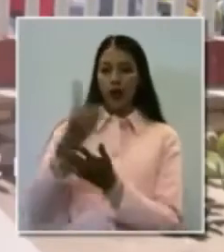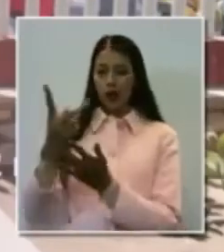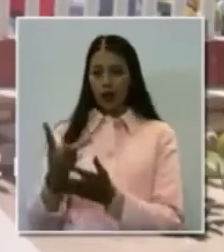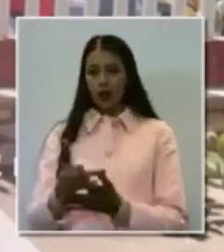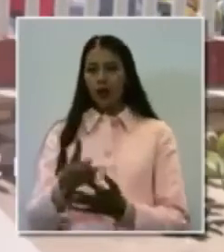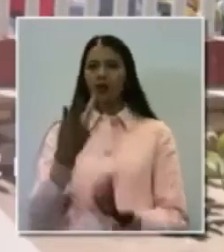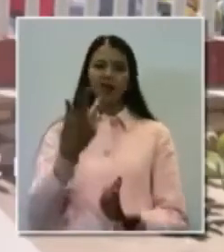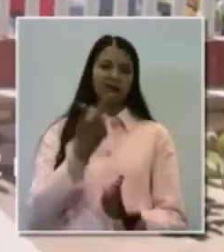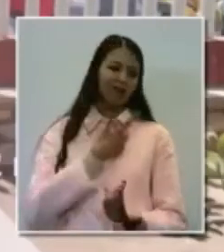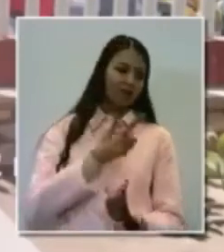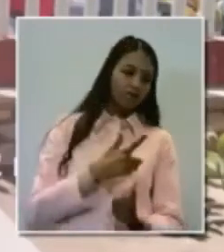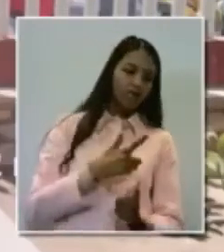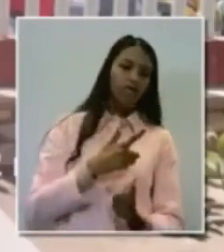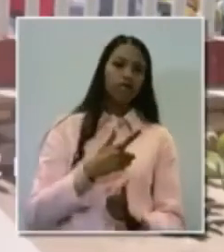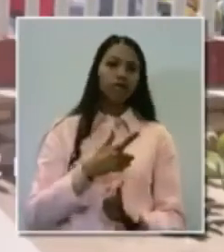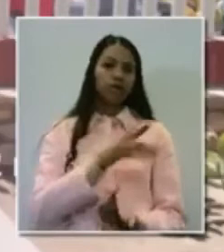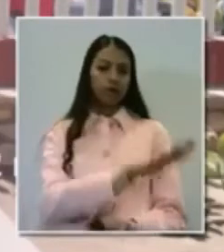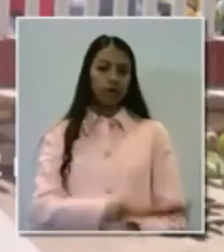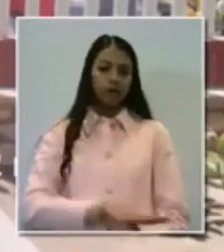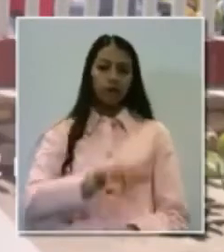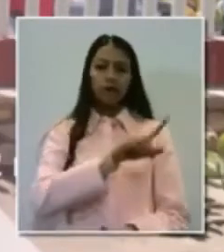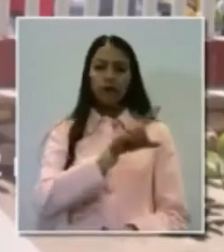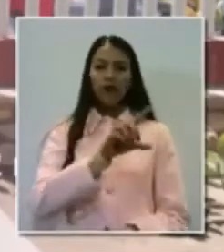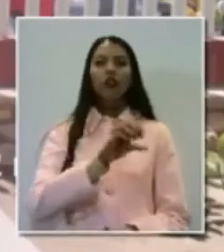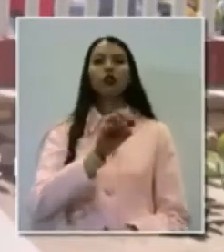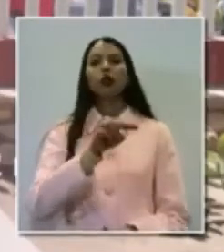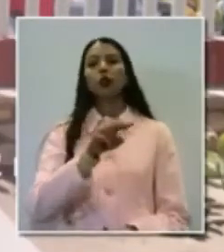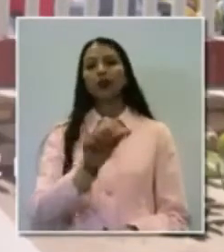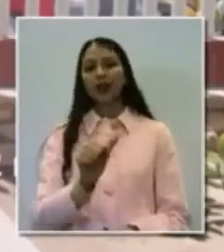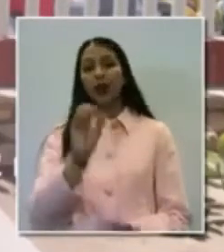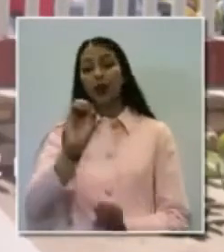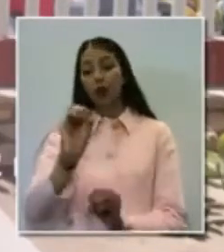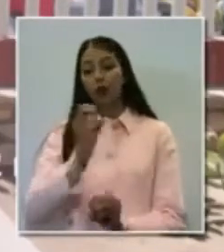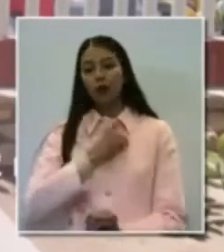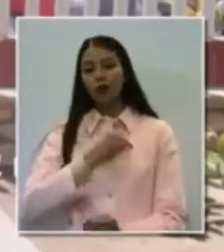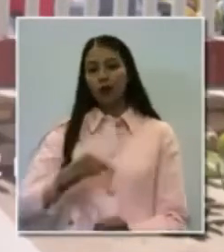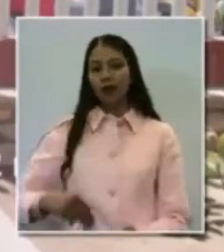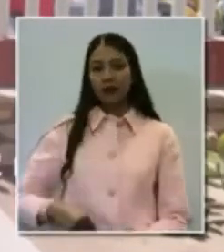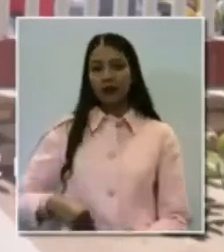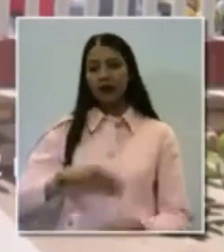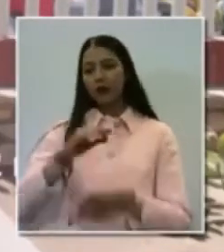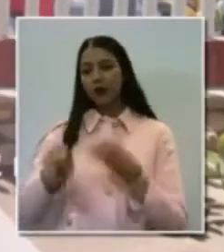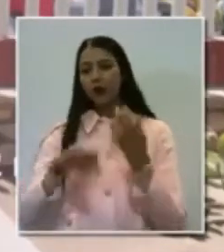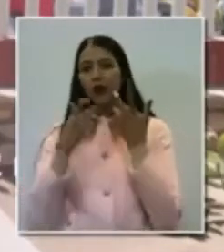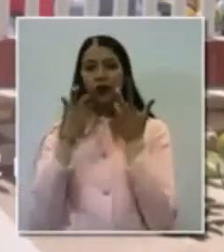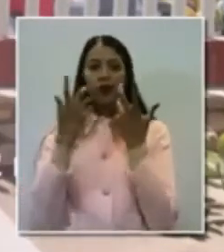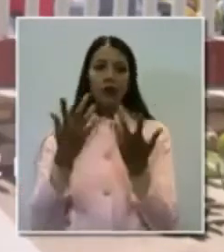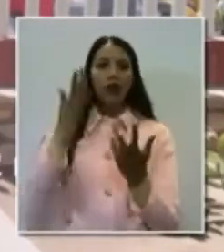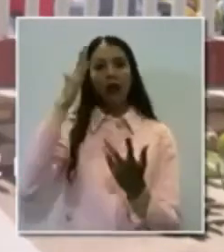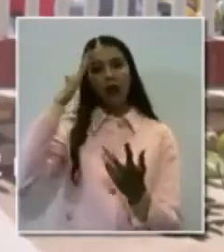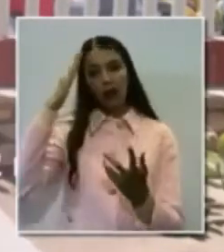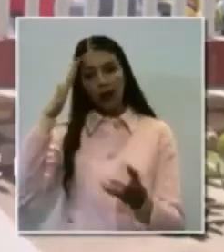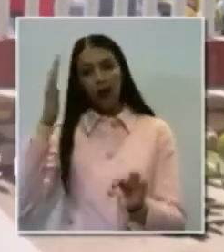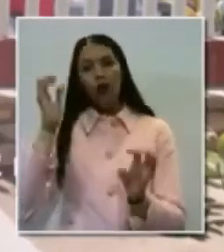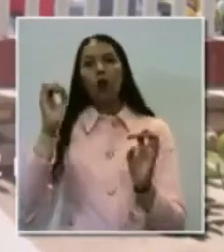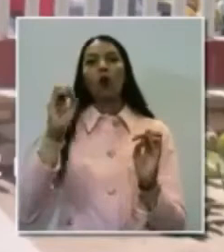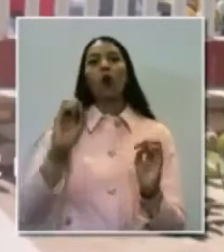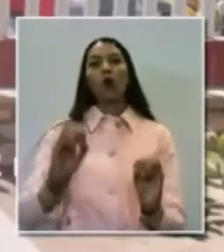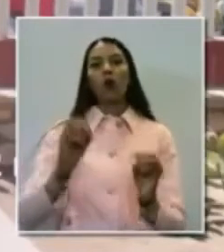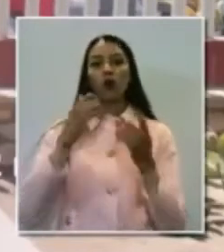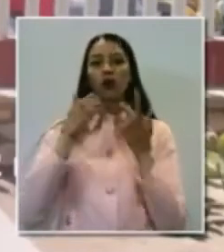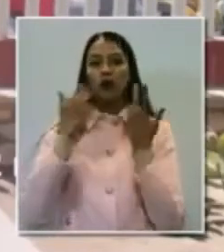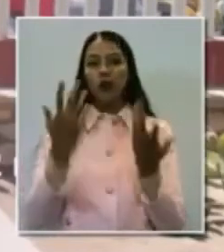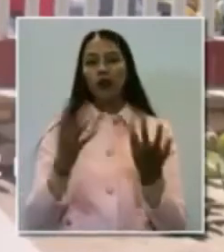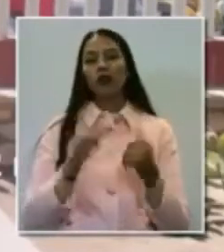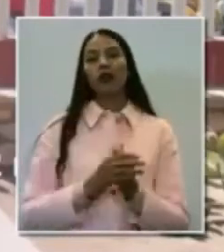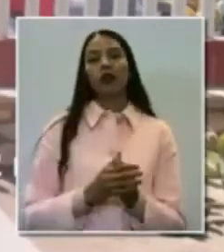la zona o el municipio a donde se le asigna. Es decir, casi todo el mundo quiere las capitales o pues que una